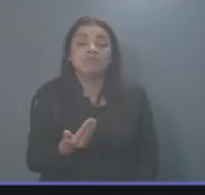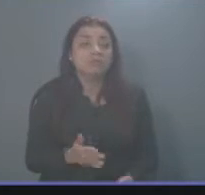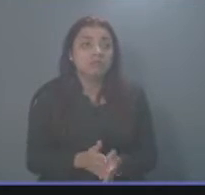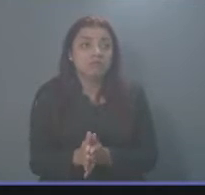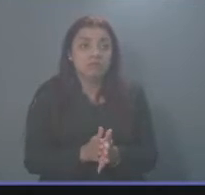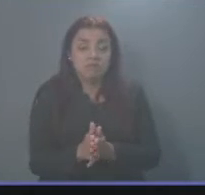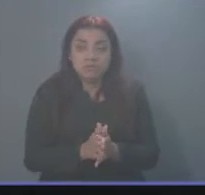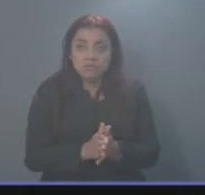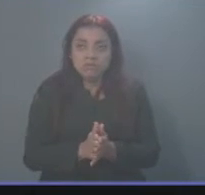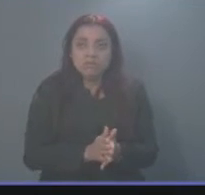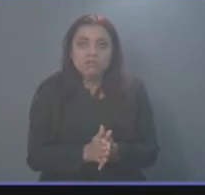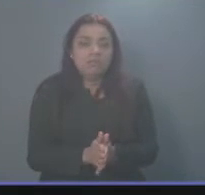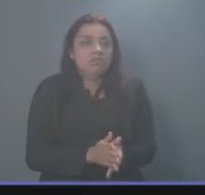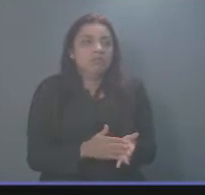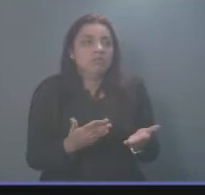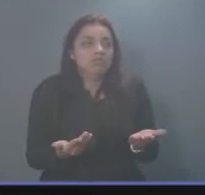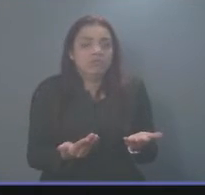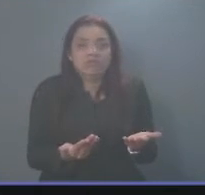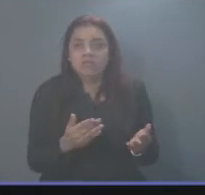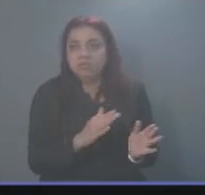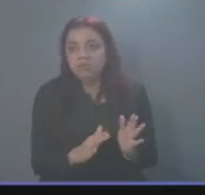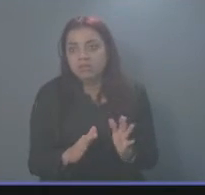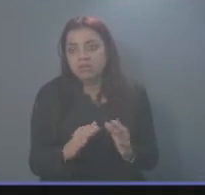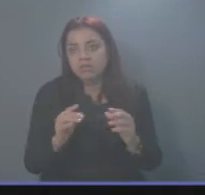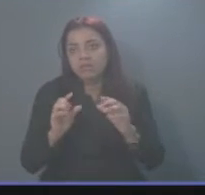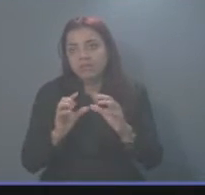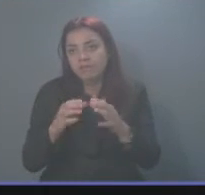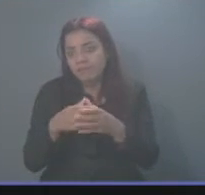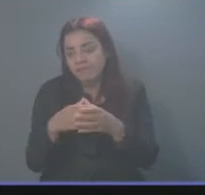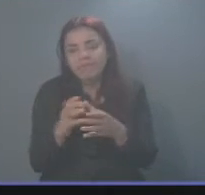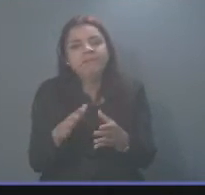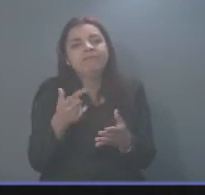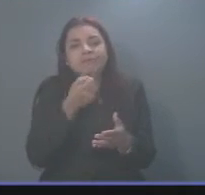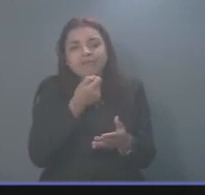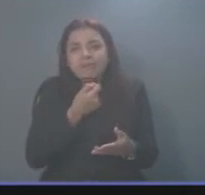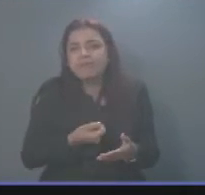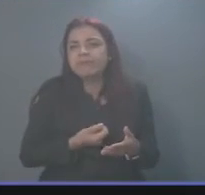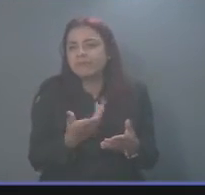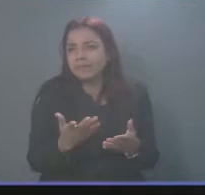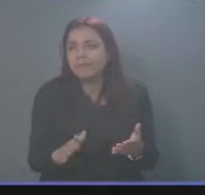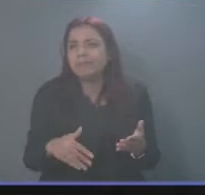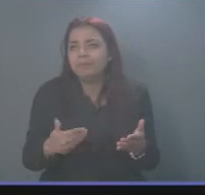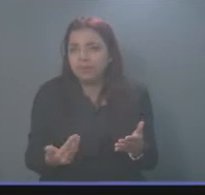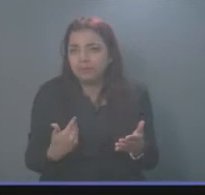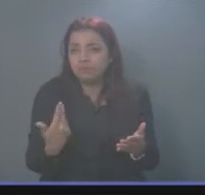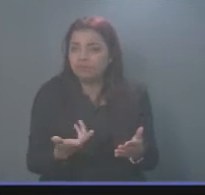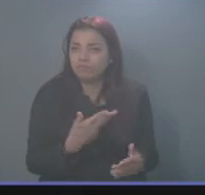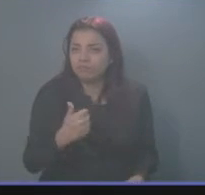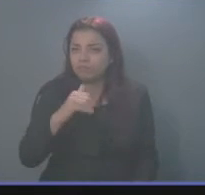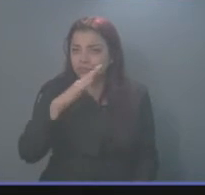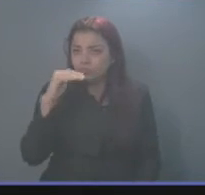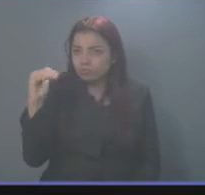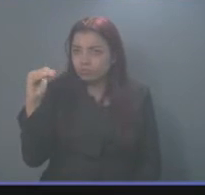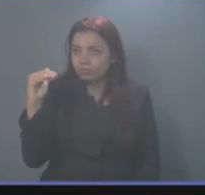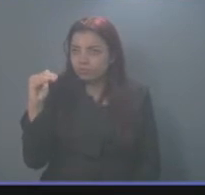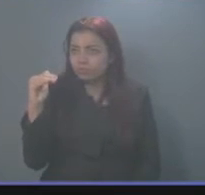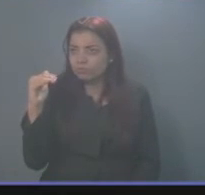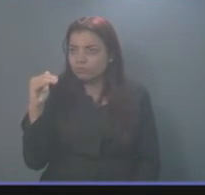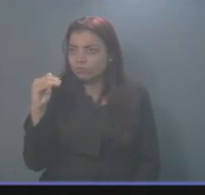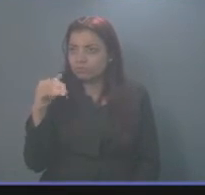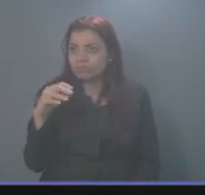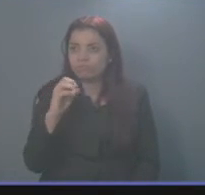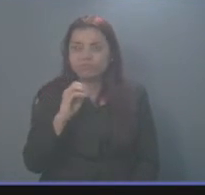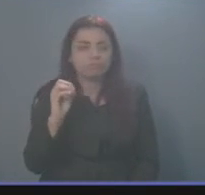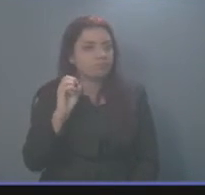de unos cuentos o grupos de poder. ¿Por qué mencionamos esto? En nuestro país